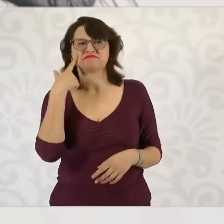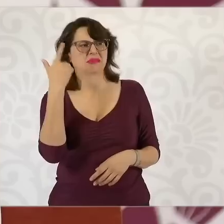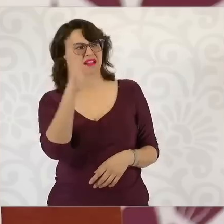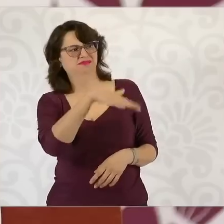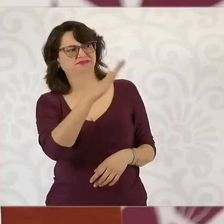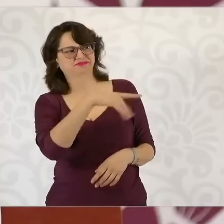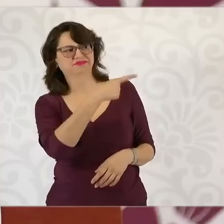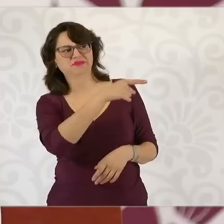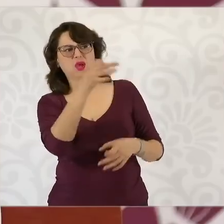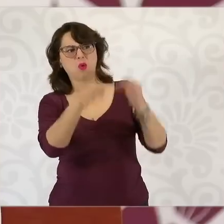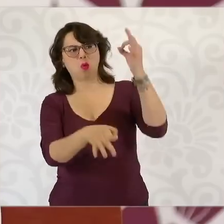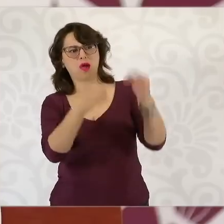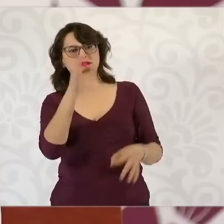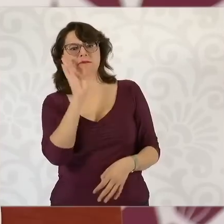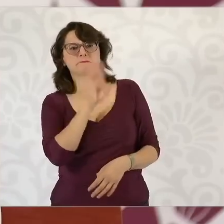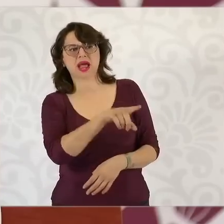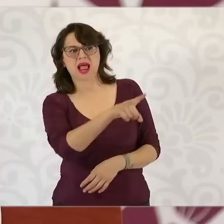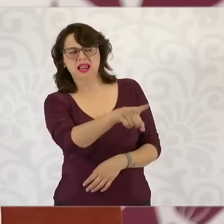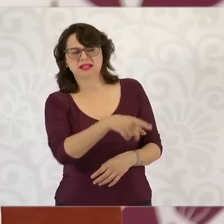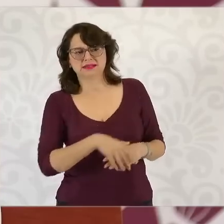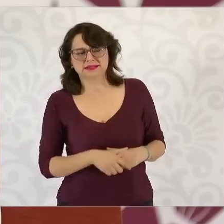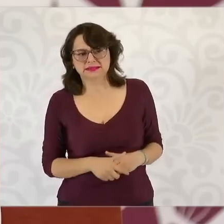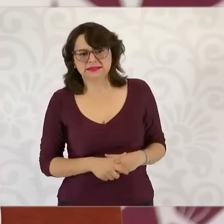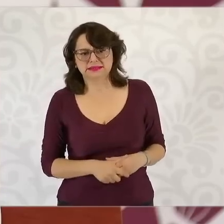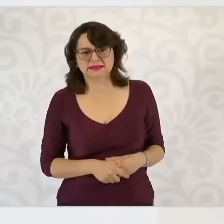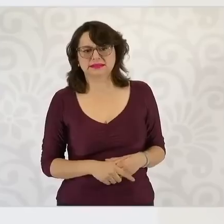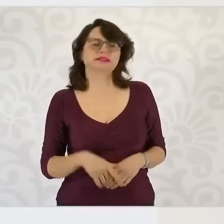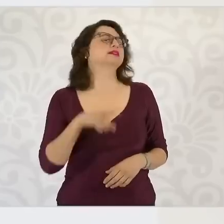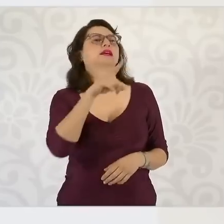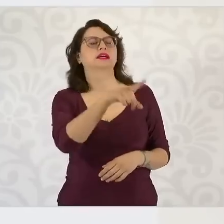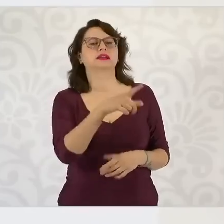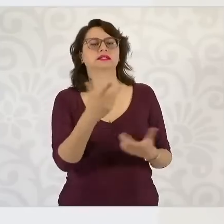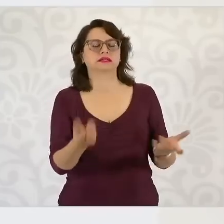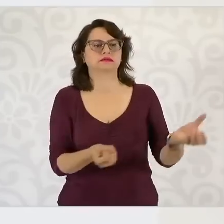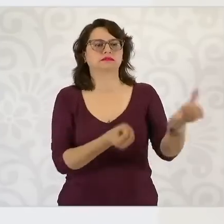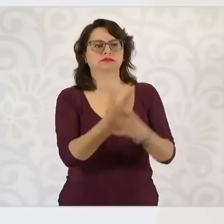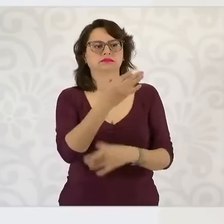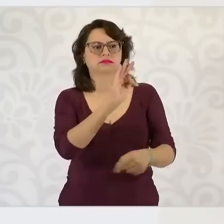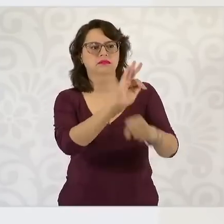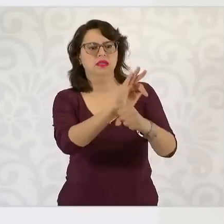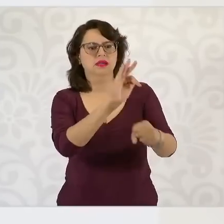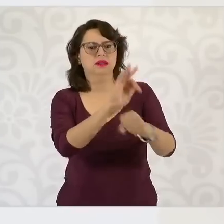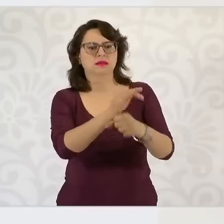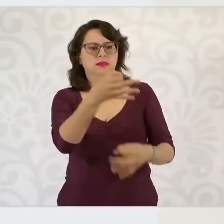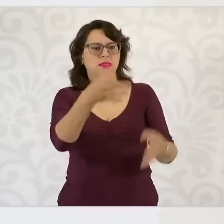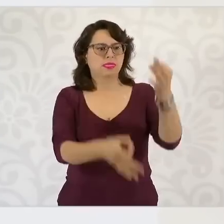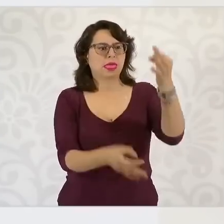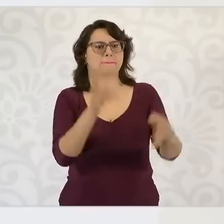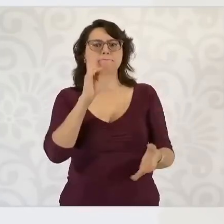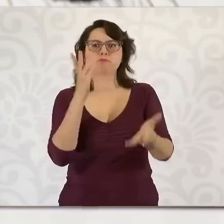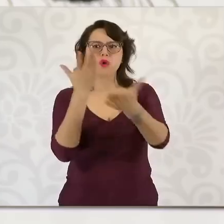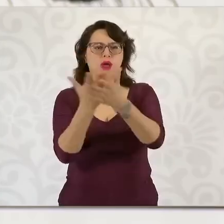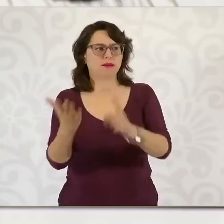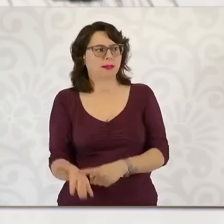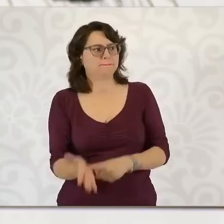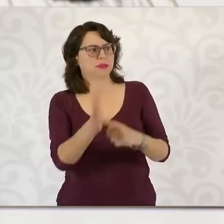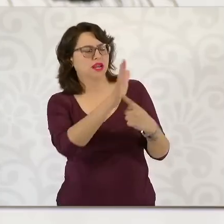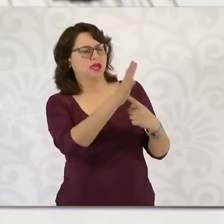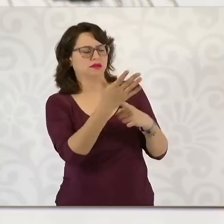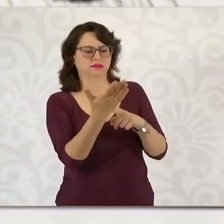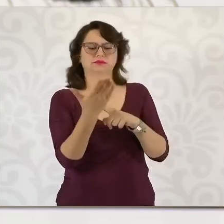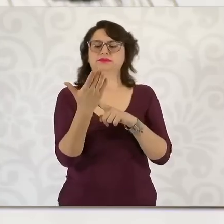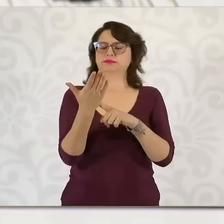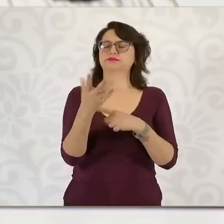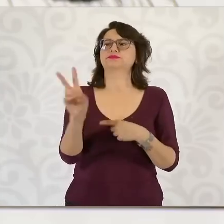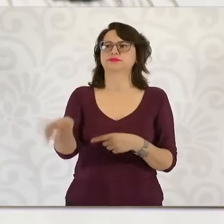irregularidades, está liberando delincuentes, o juzgó a esta persona y aquí están los elementos suficientes para decir que